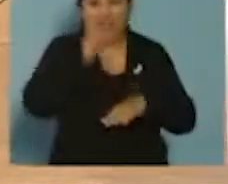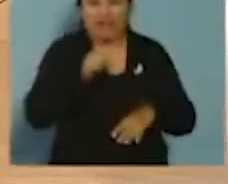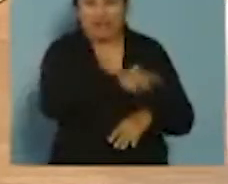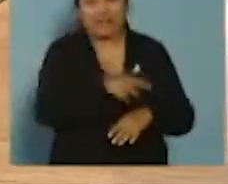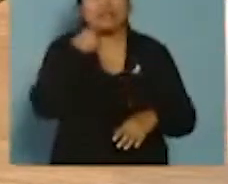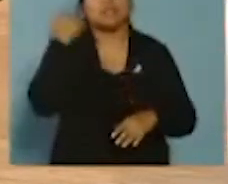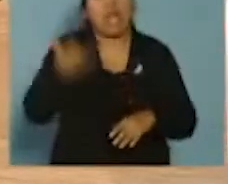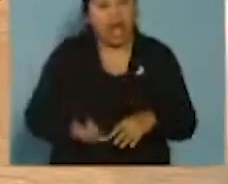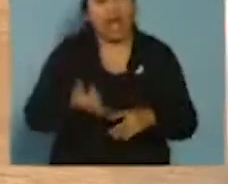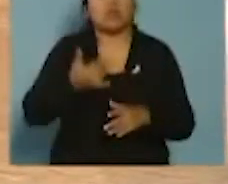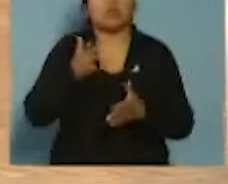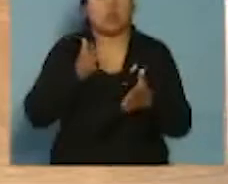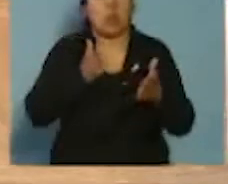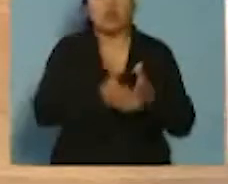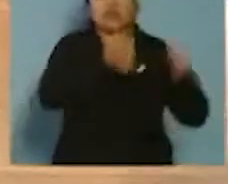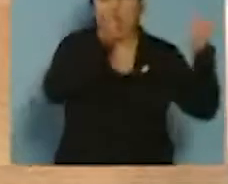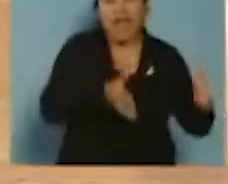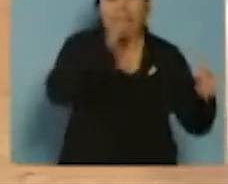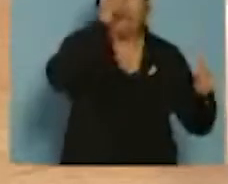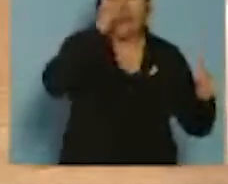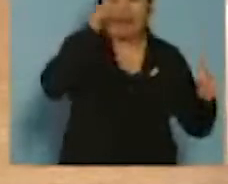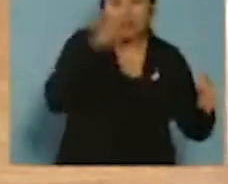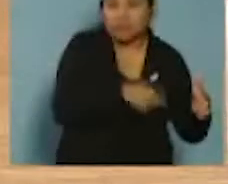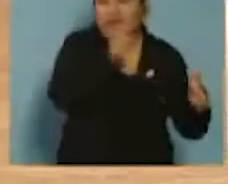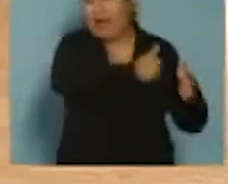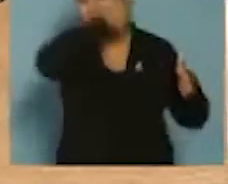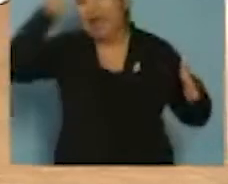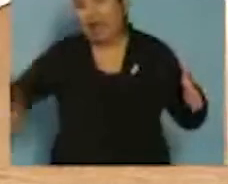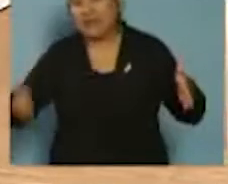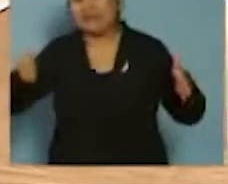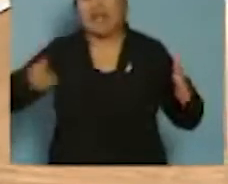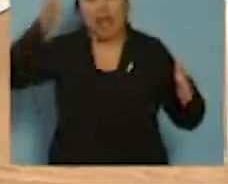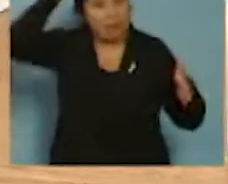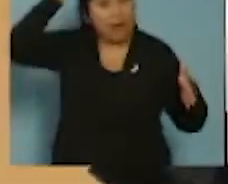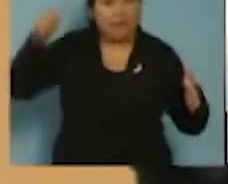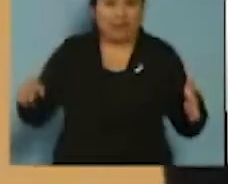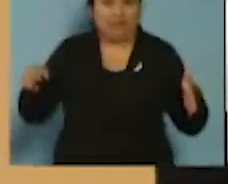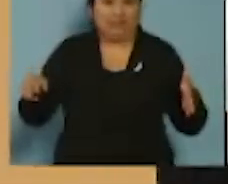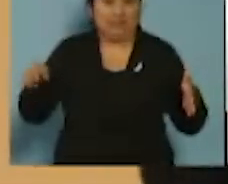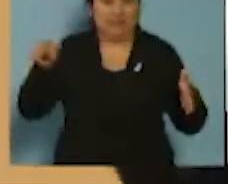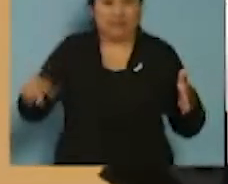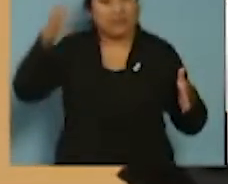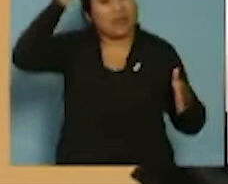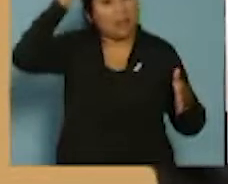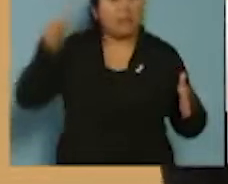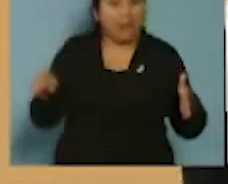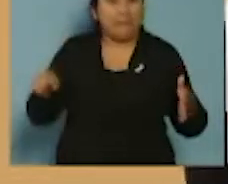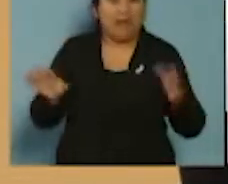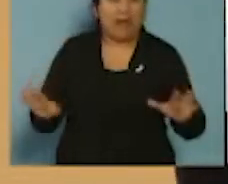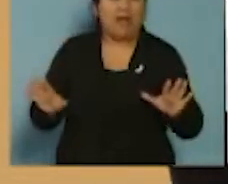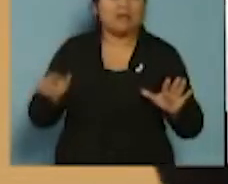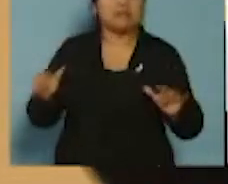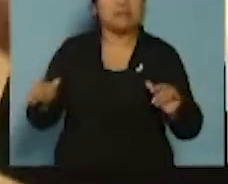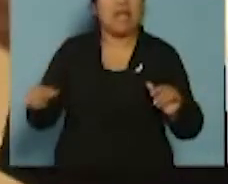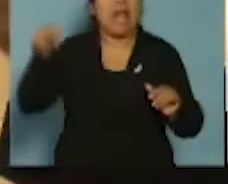manuel belgrano y el papá francisco incluso el papá francisco hoy líder mundial uno va a europa y ya es otra mirada el europeo